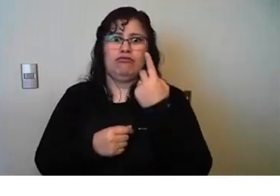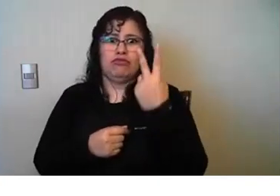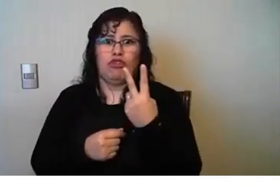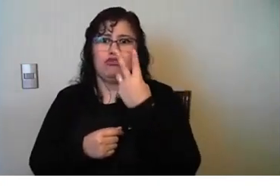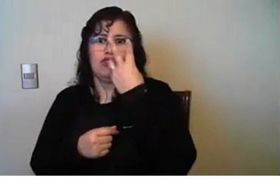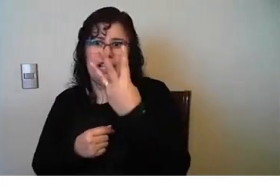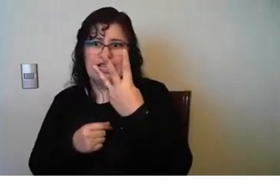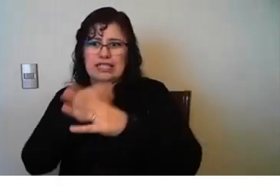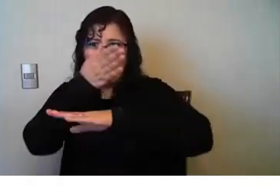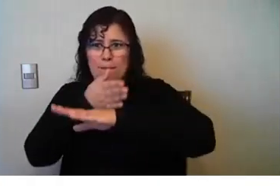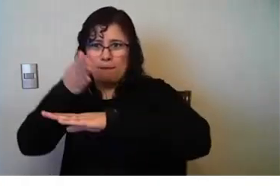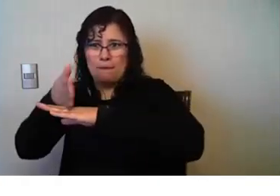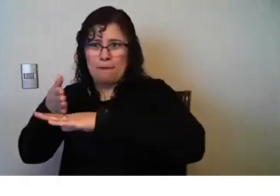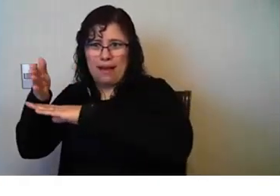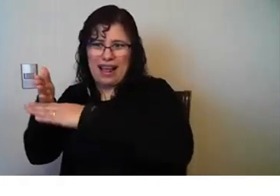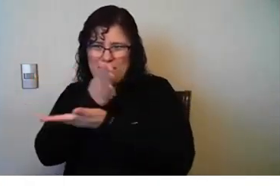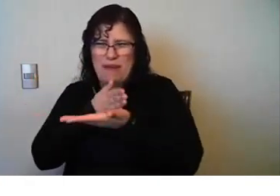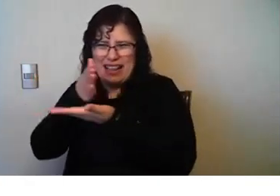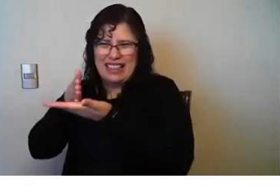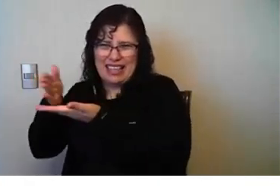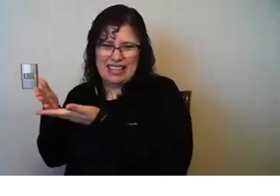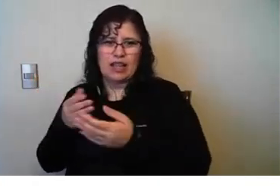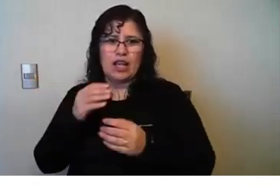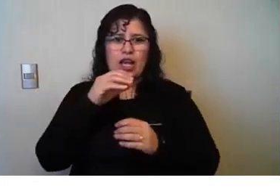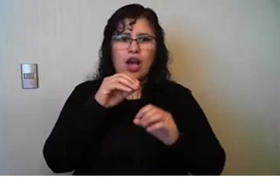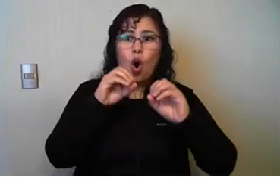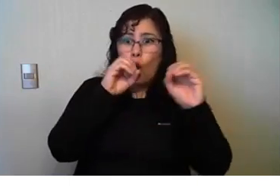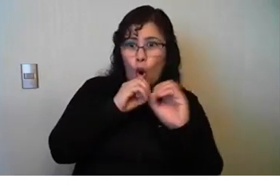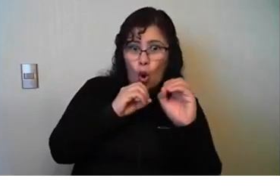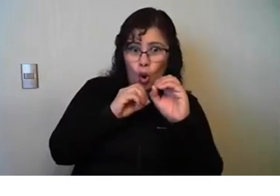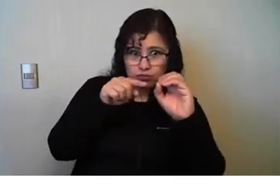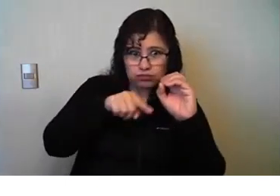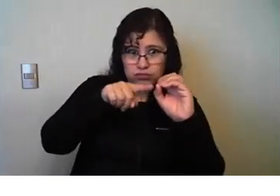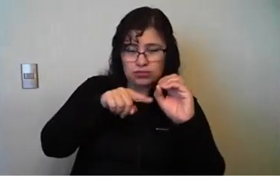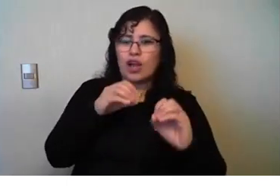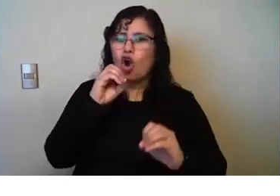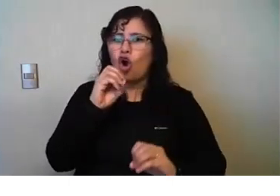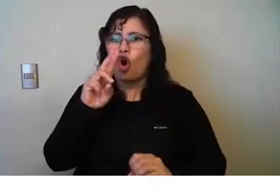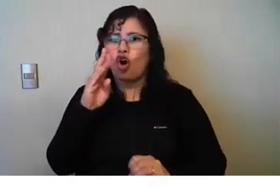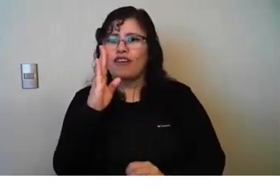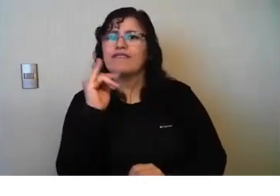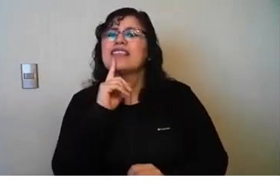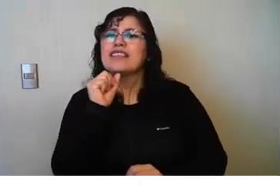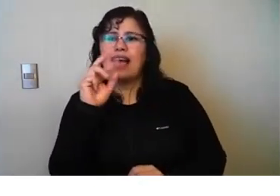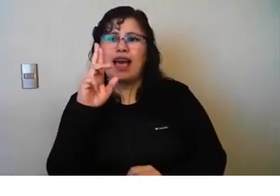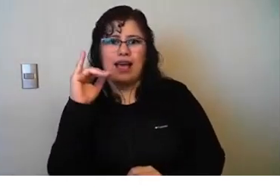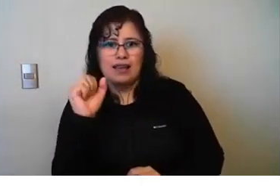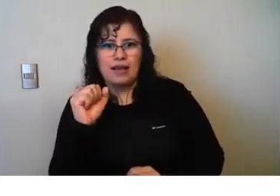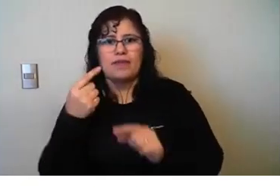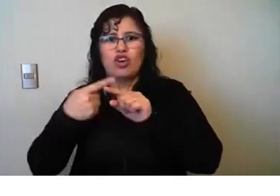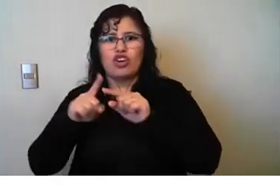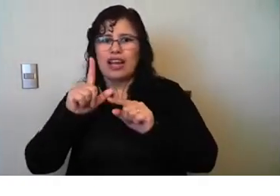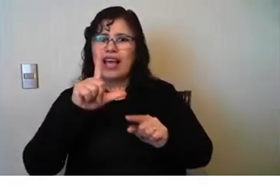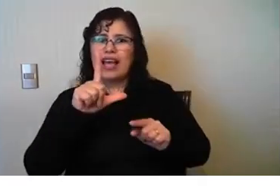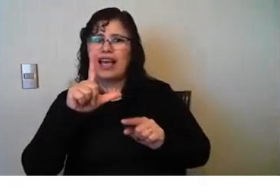porciones. ¿Sí? Una porción orbitaria, porque acá está la cavidad orbitaria, una porción triangular, porque tiene forma triangular, y